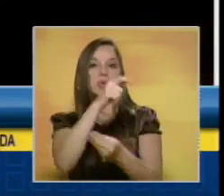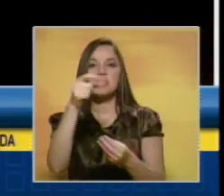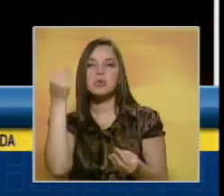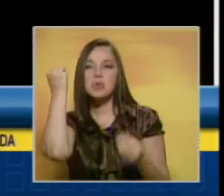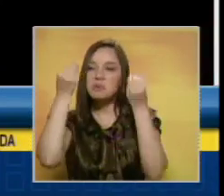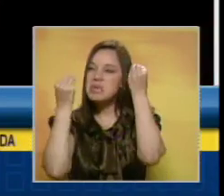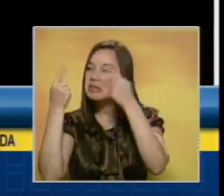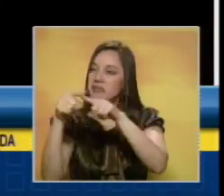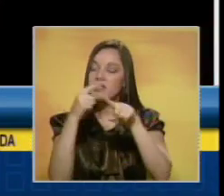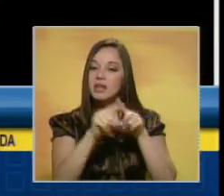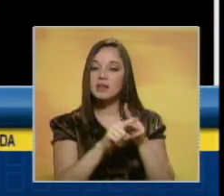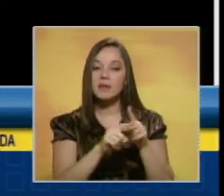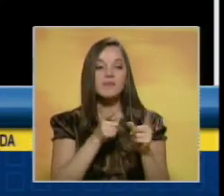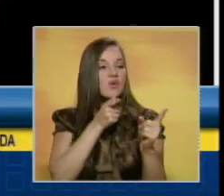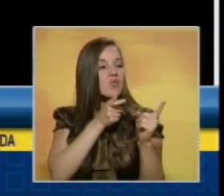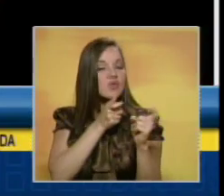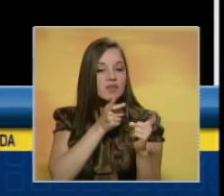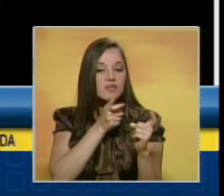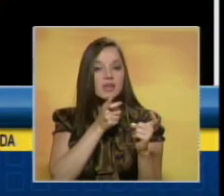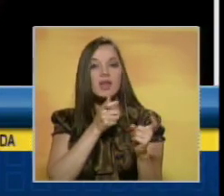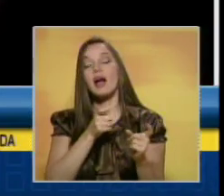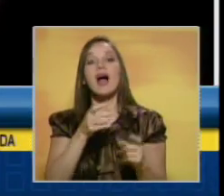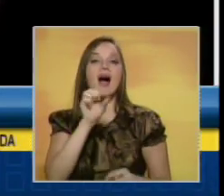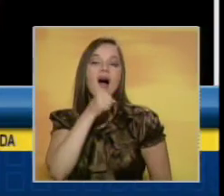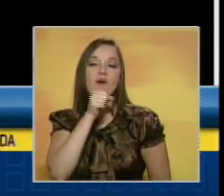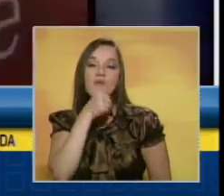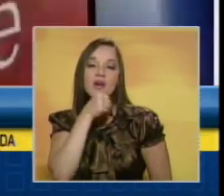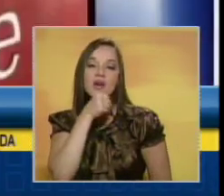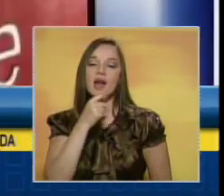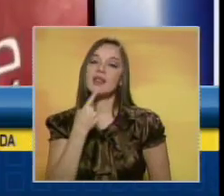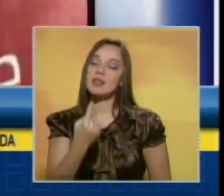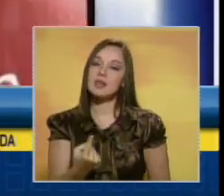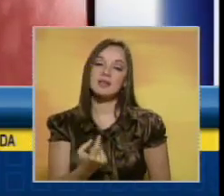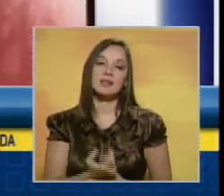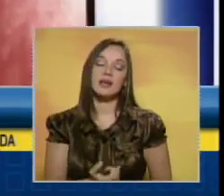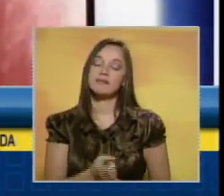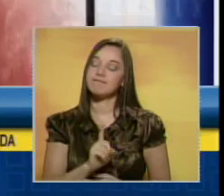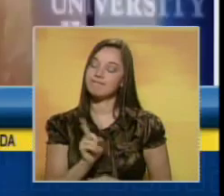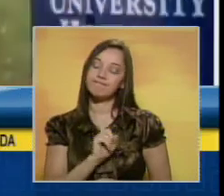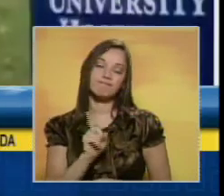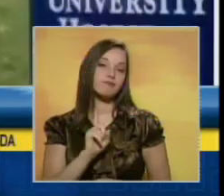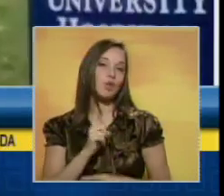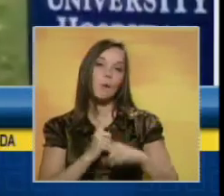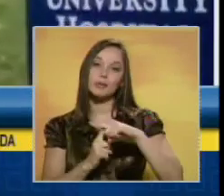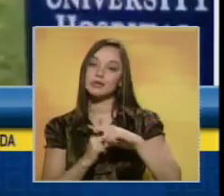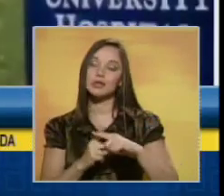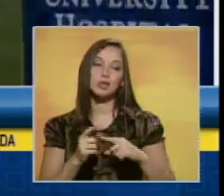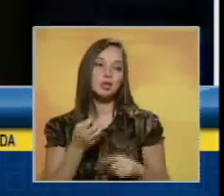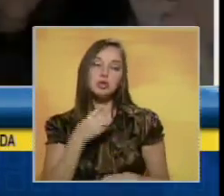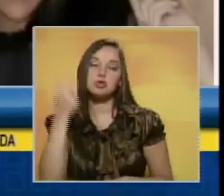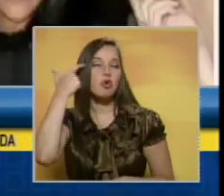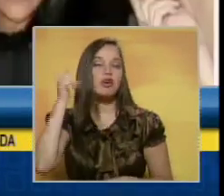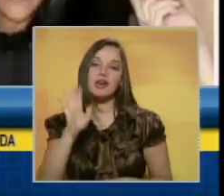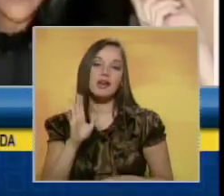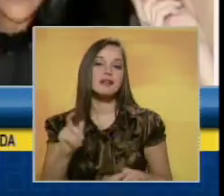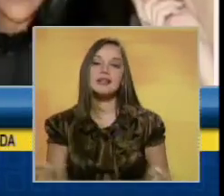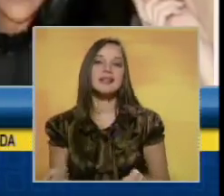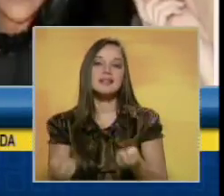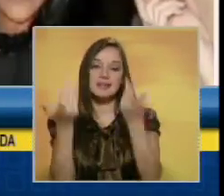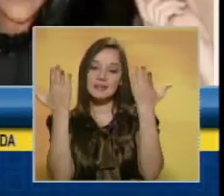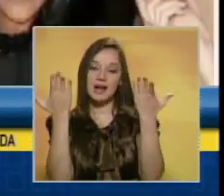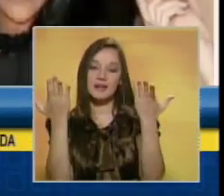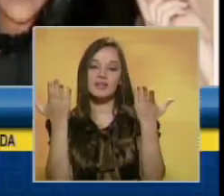salud. En una entrevista a su abuela Cissy, Houston no dio señales positivas de la recuperación de Brown y aseguró